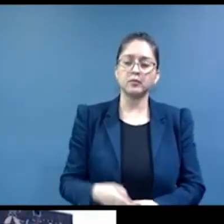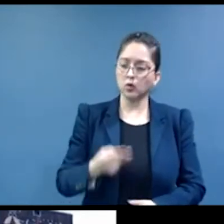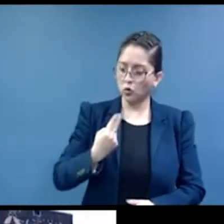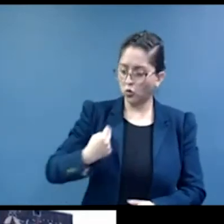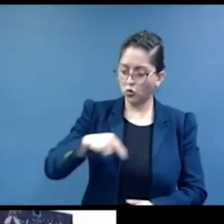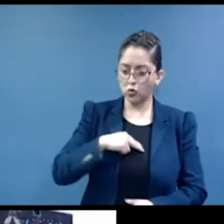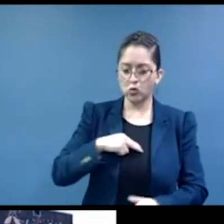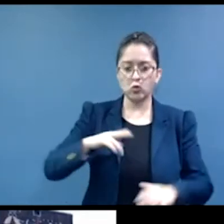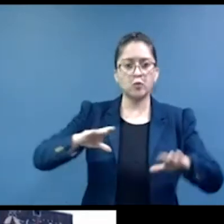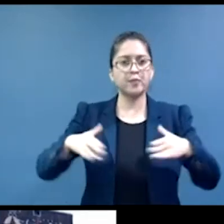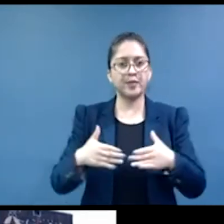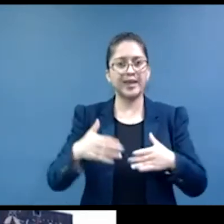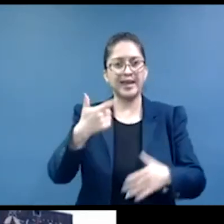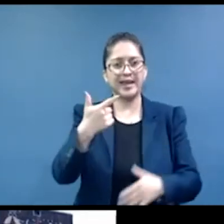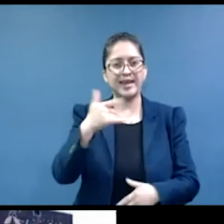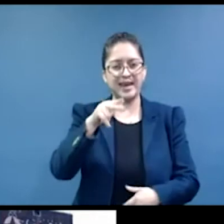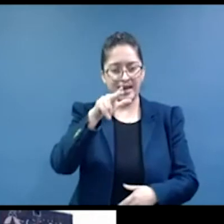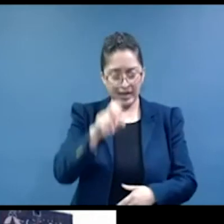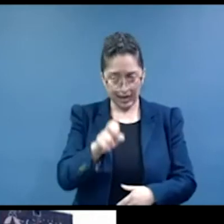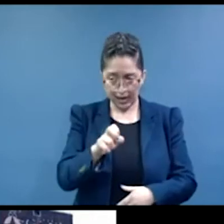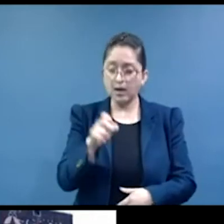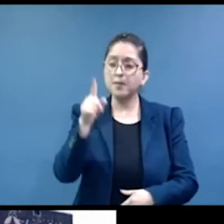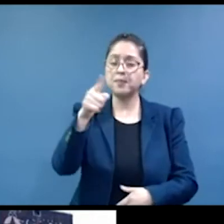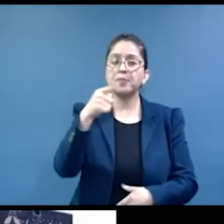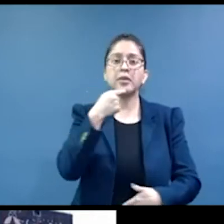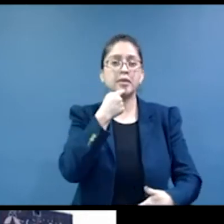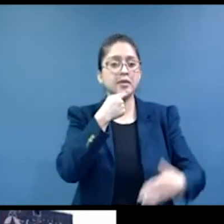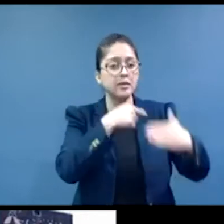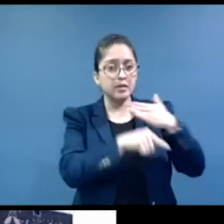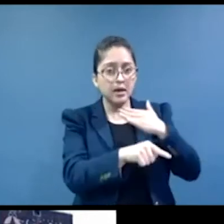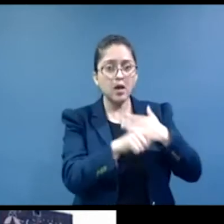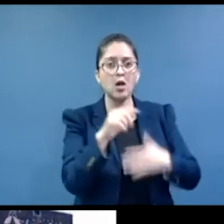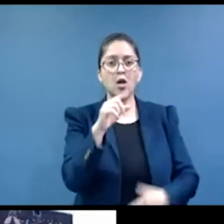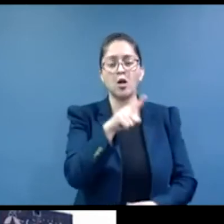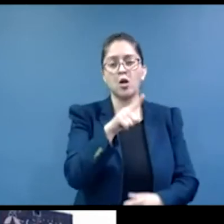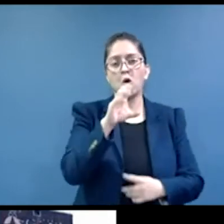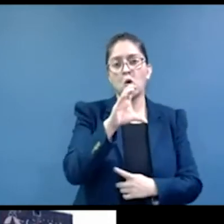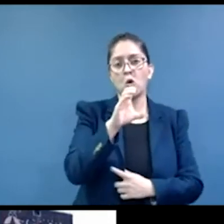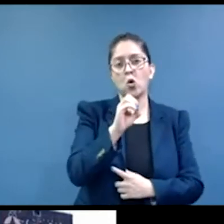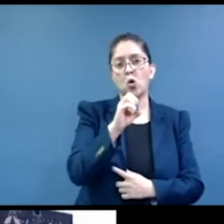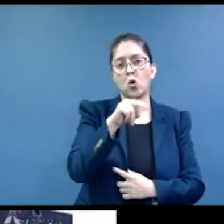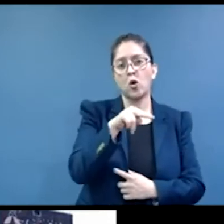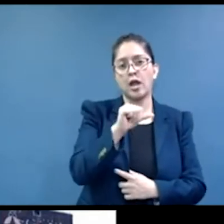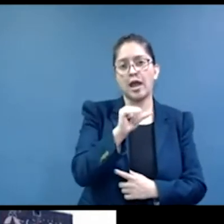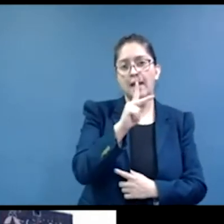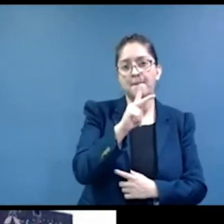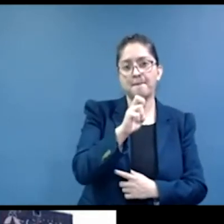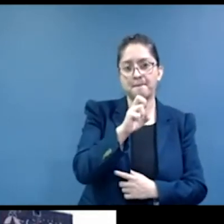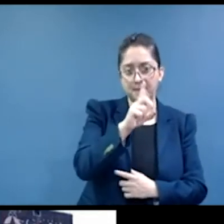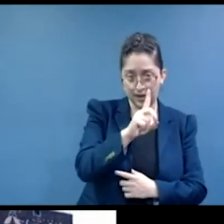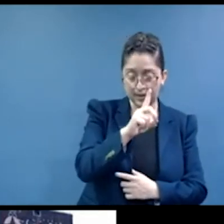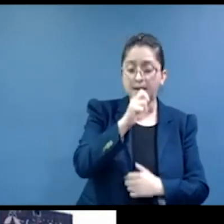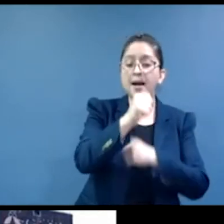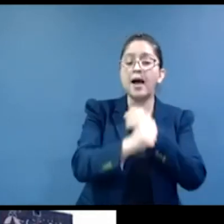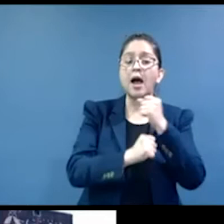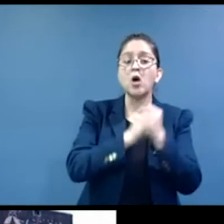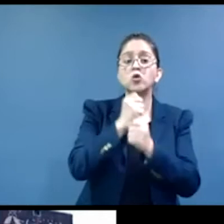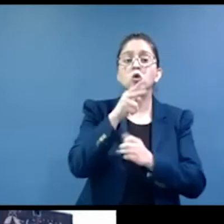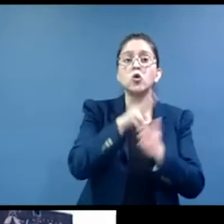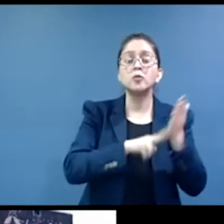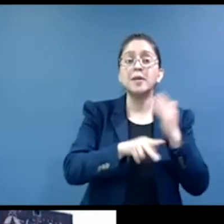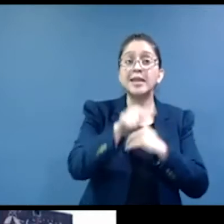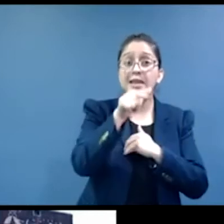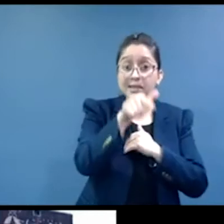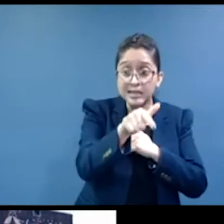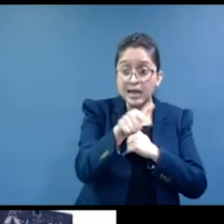María Teresa presentó una queja ante el CONAPRED, y el CONAPRED en 2017 emitió una resolución en la que señaló que varios de los criterios